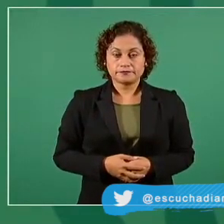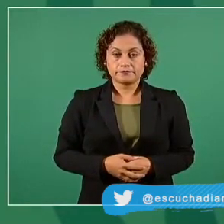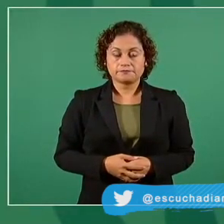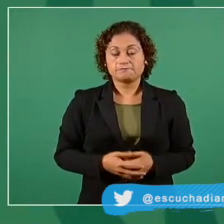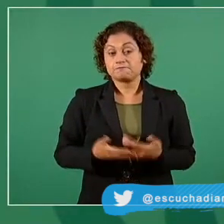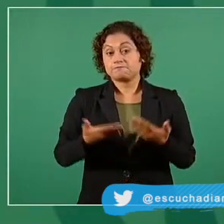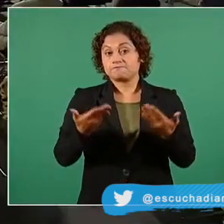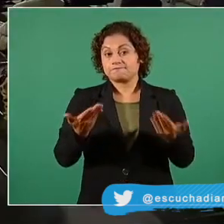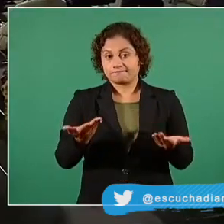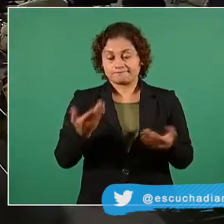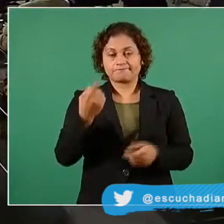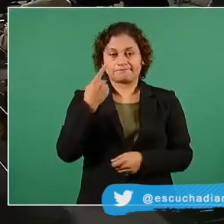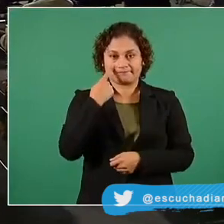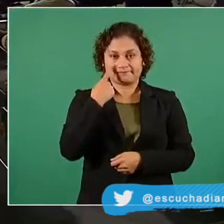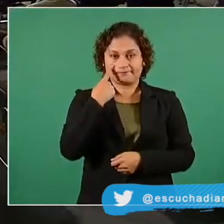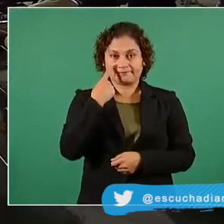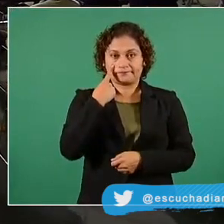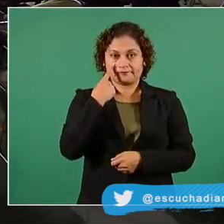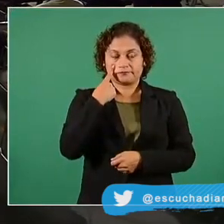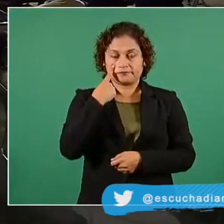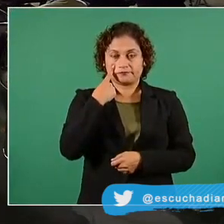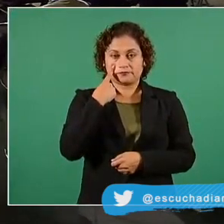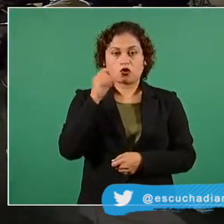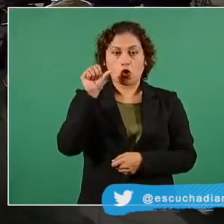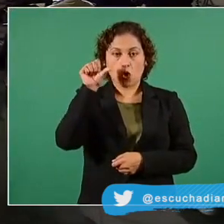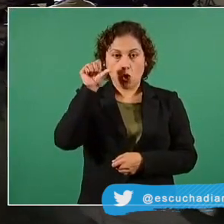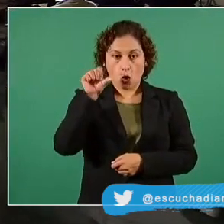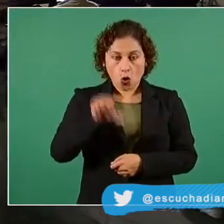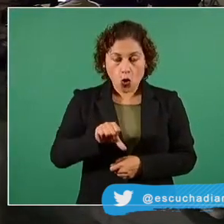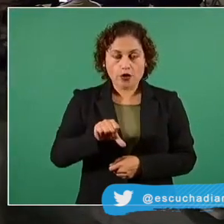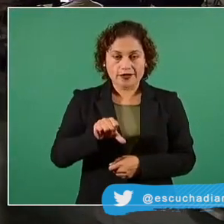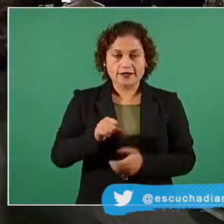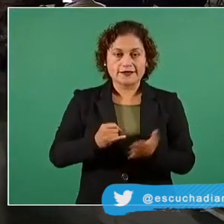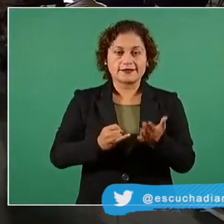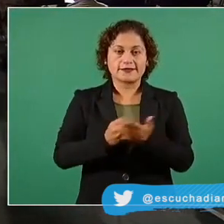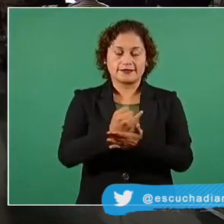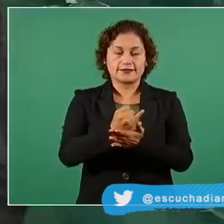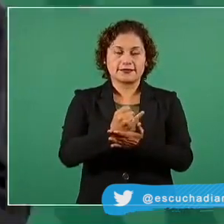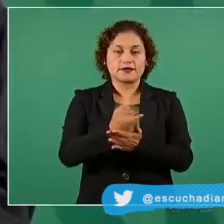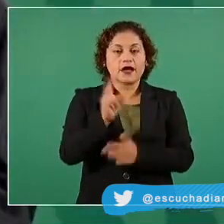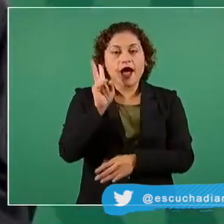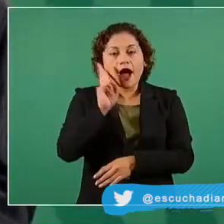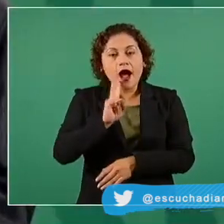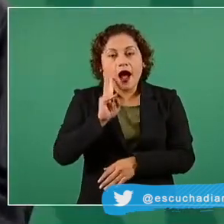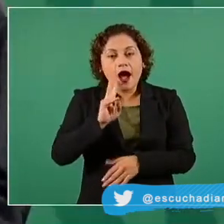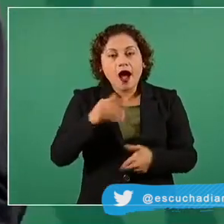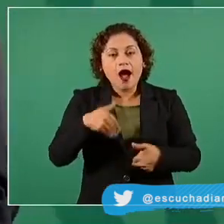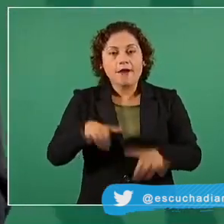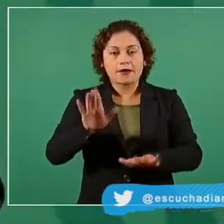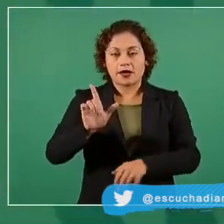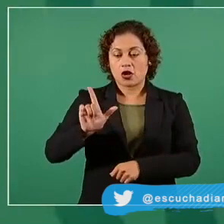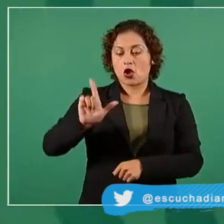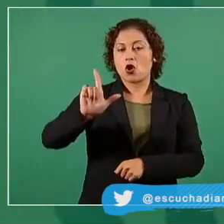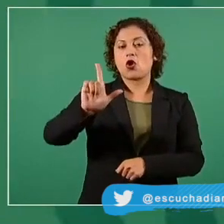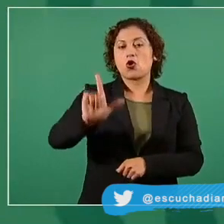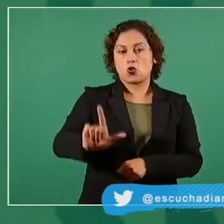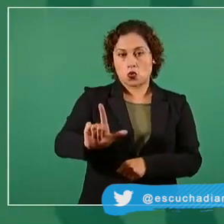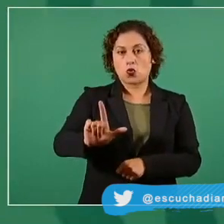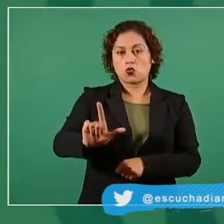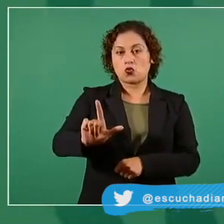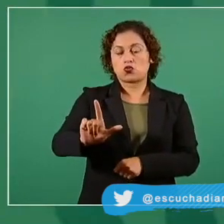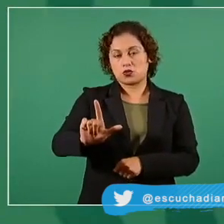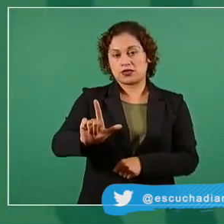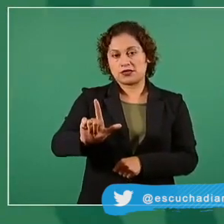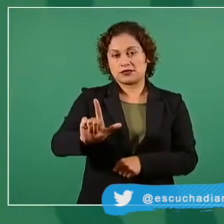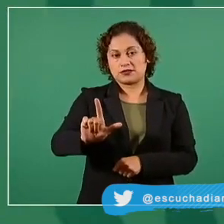Todavía no resolvemos, hoy se va a decidir. Sí, el lunes también la reunión de